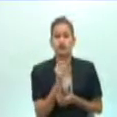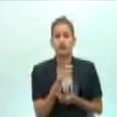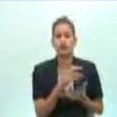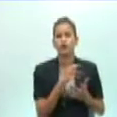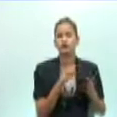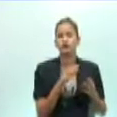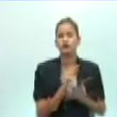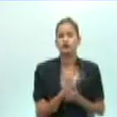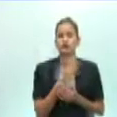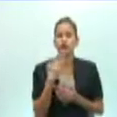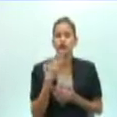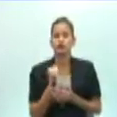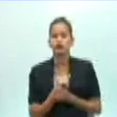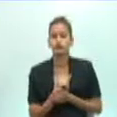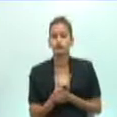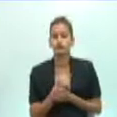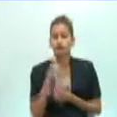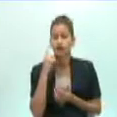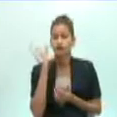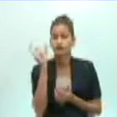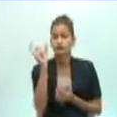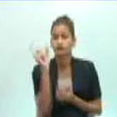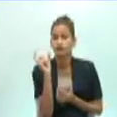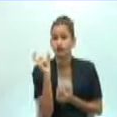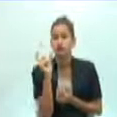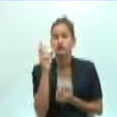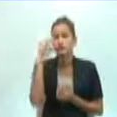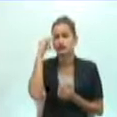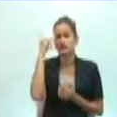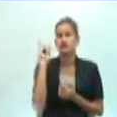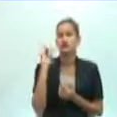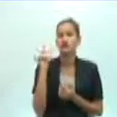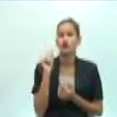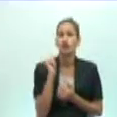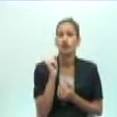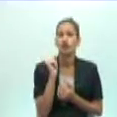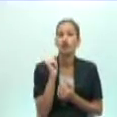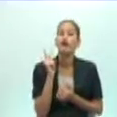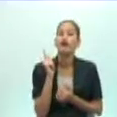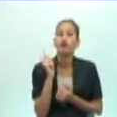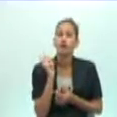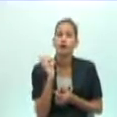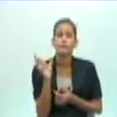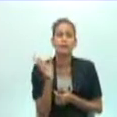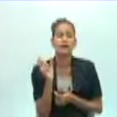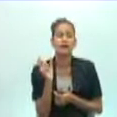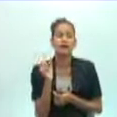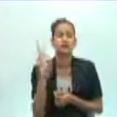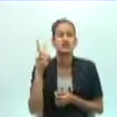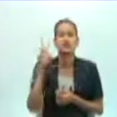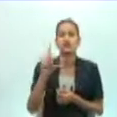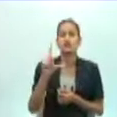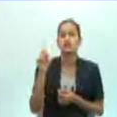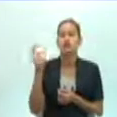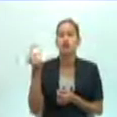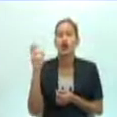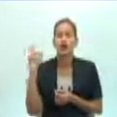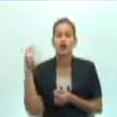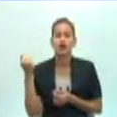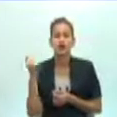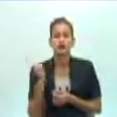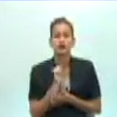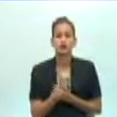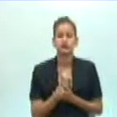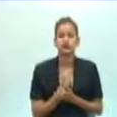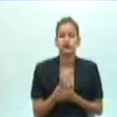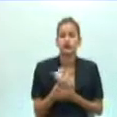la palabra sino, nos damos cuenta que es una palabra llana, que lleva la fuerza de la pronunciación en la penúltima